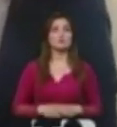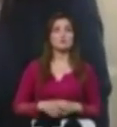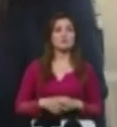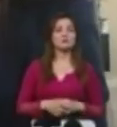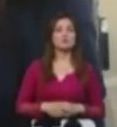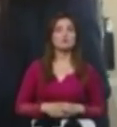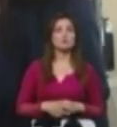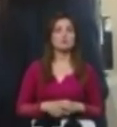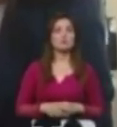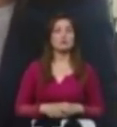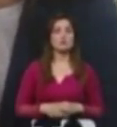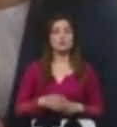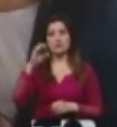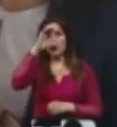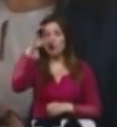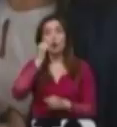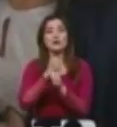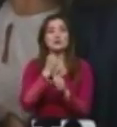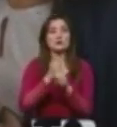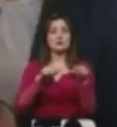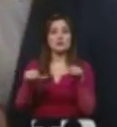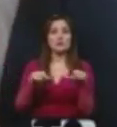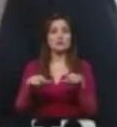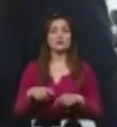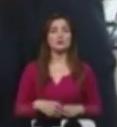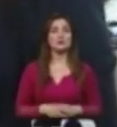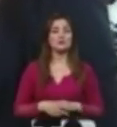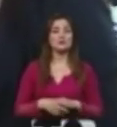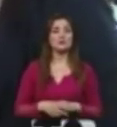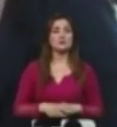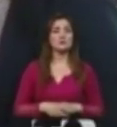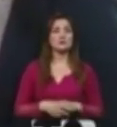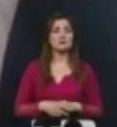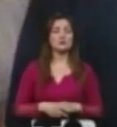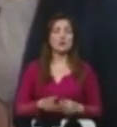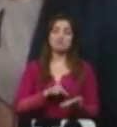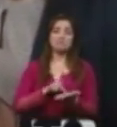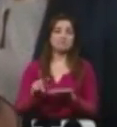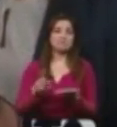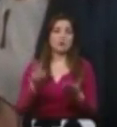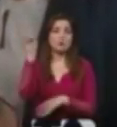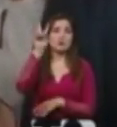como para uno, ¿sí entiende?, buscar un empleo fijo en algún lugar y que en realidad pues le paguen lo correcto a uno pues como